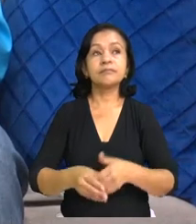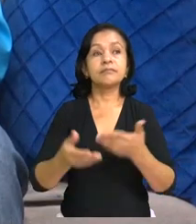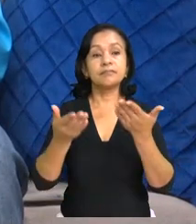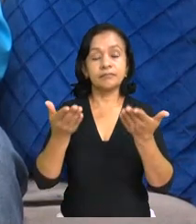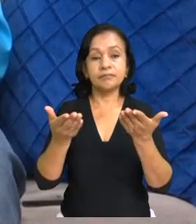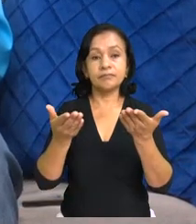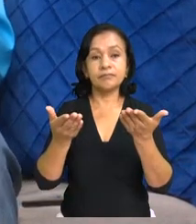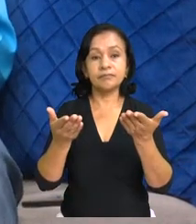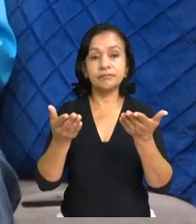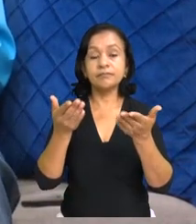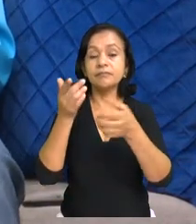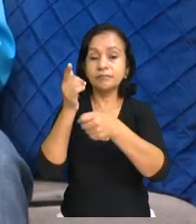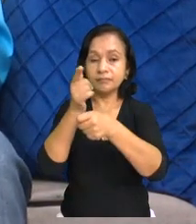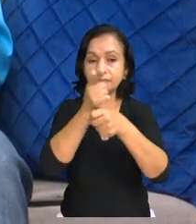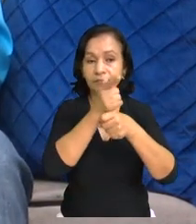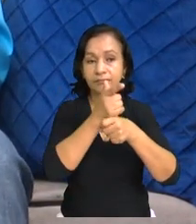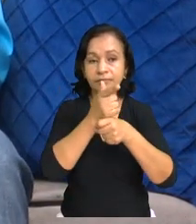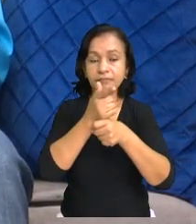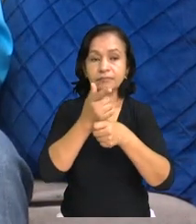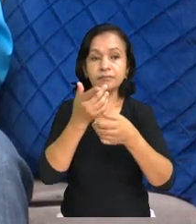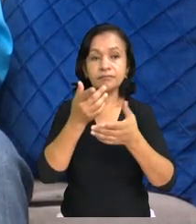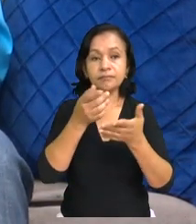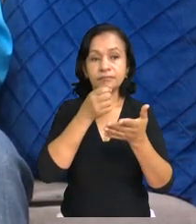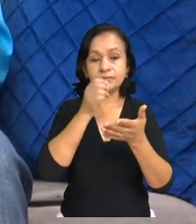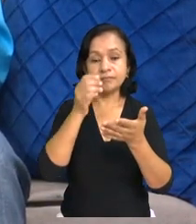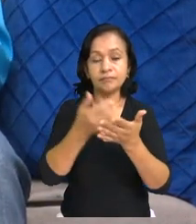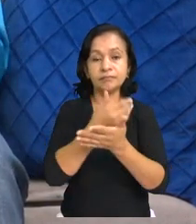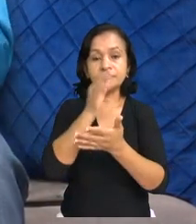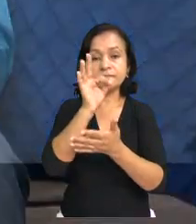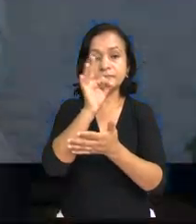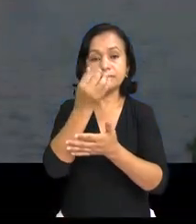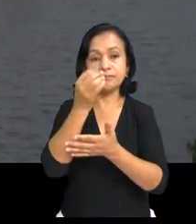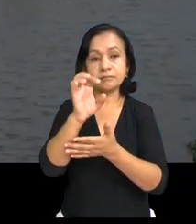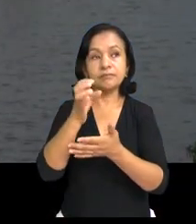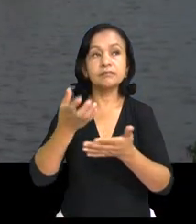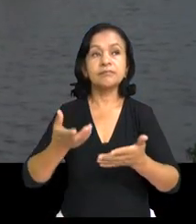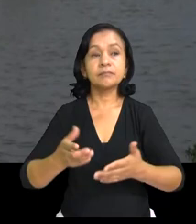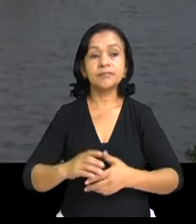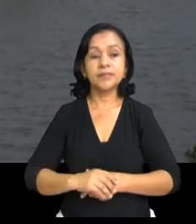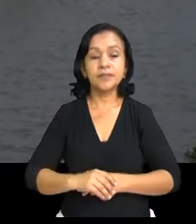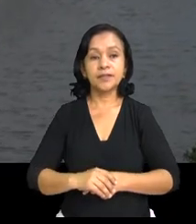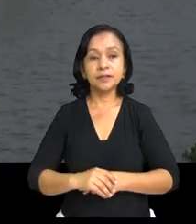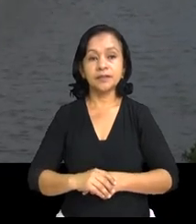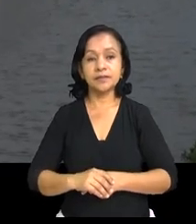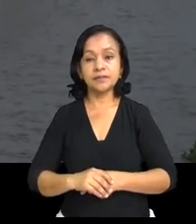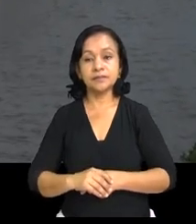el reportaje que nos ha facilitado el equipo de prensa del Nuevo Oficio.